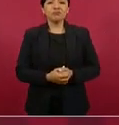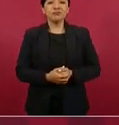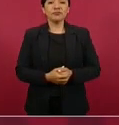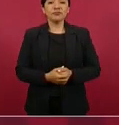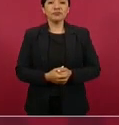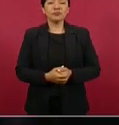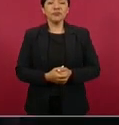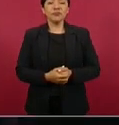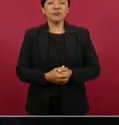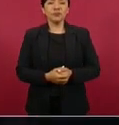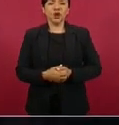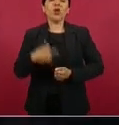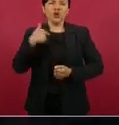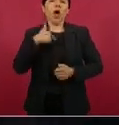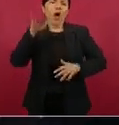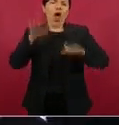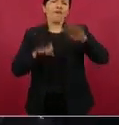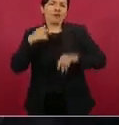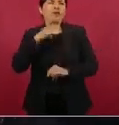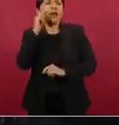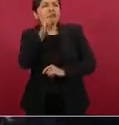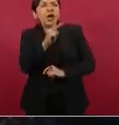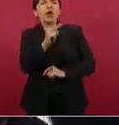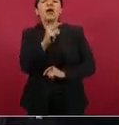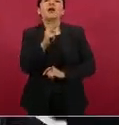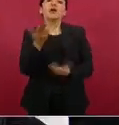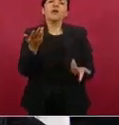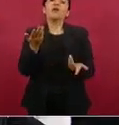Bueno, lo he visto cuando voy